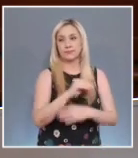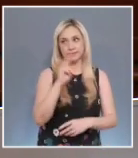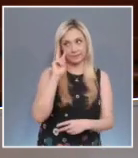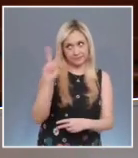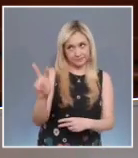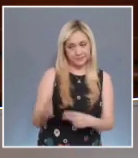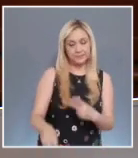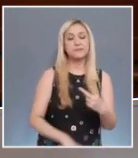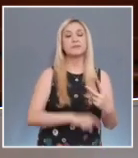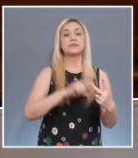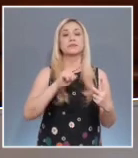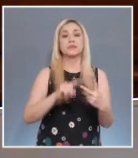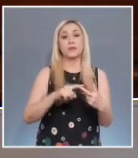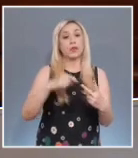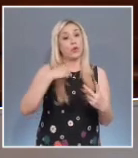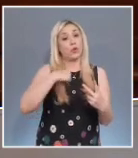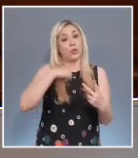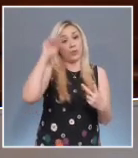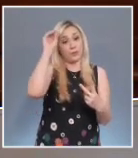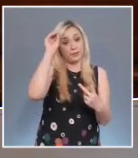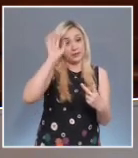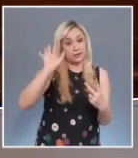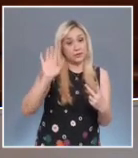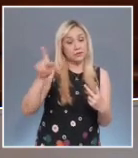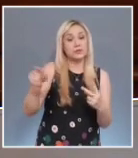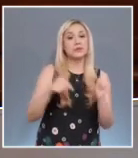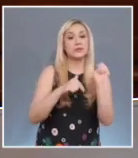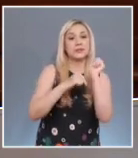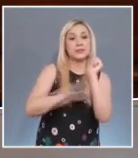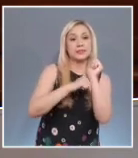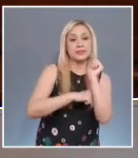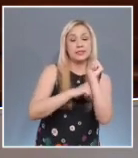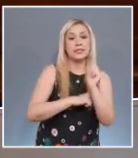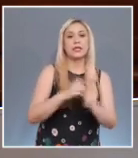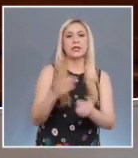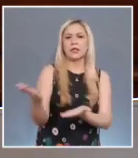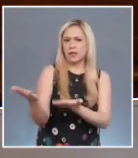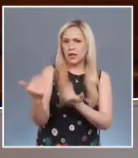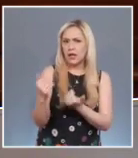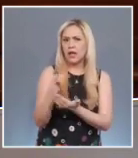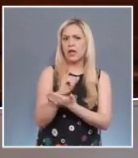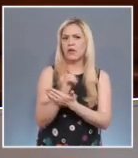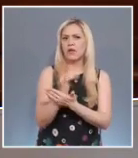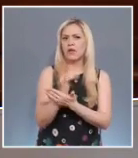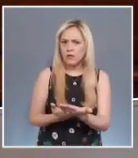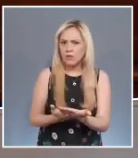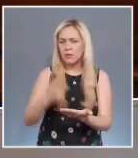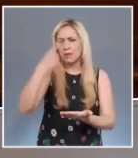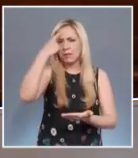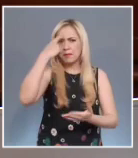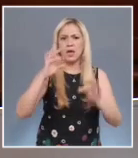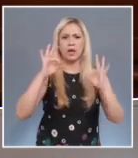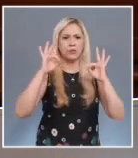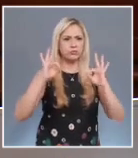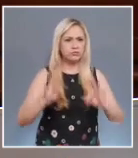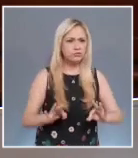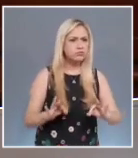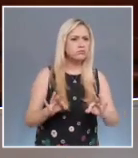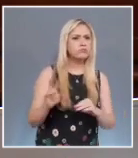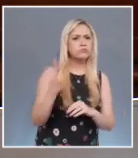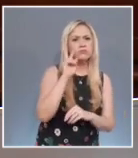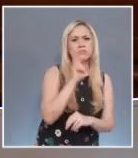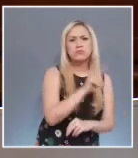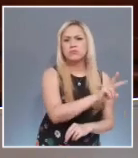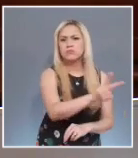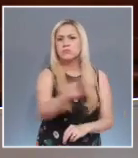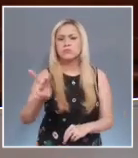un ocultamiento y evasión de información que hubiera permitido celebrar una diligencia importante de vinculación de